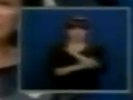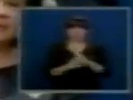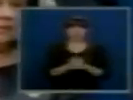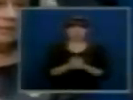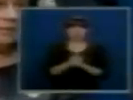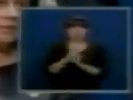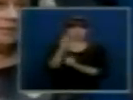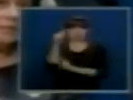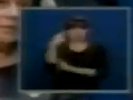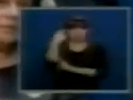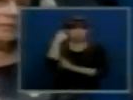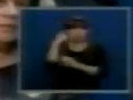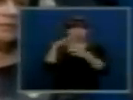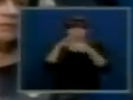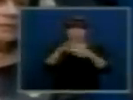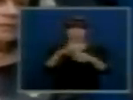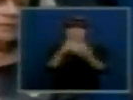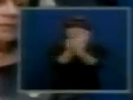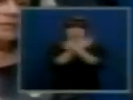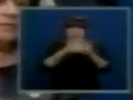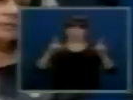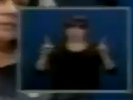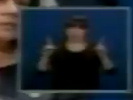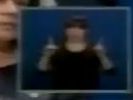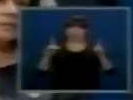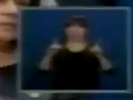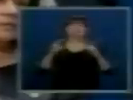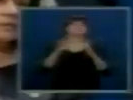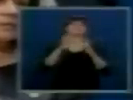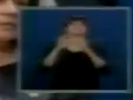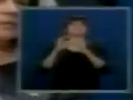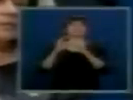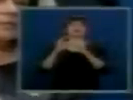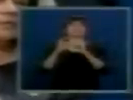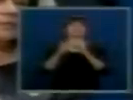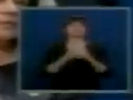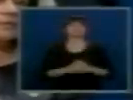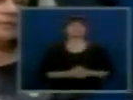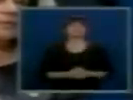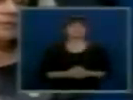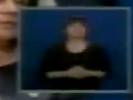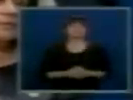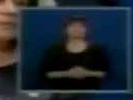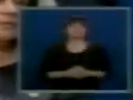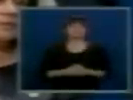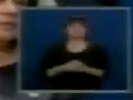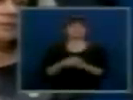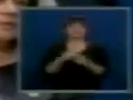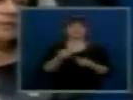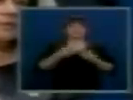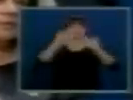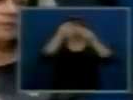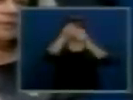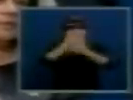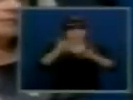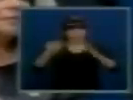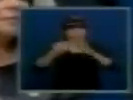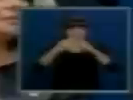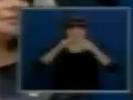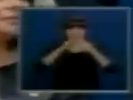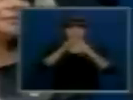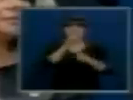gobernar en democracia es, ante todo y sobre todo, dar cuentas al pueblo y cumplir